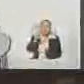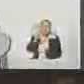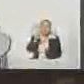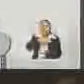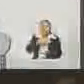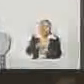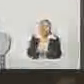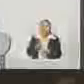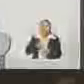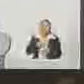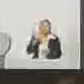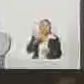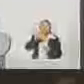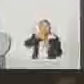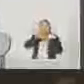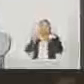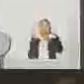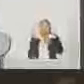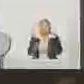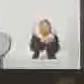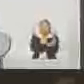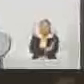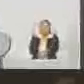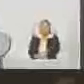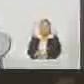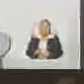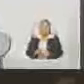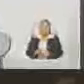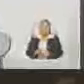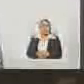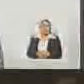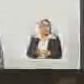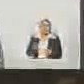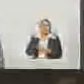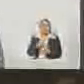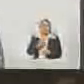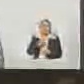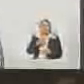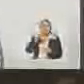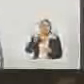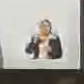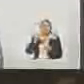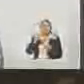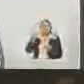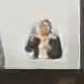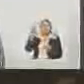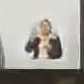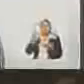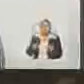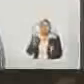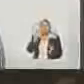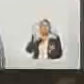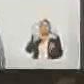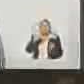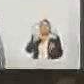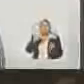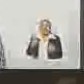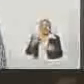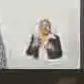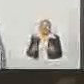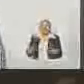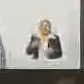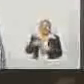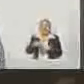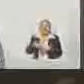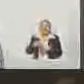de Benito Juárez, de nuestra demarcación? ¿A qué debemos el incremento de la seguridad pública? ¿A qué debemos el incremento